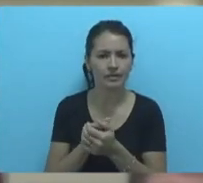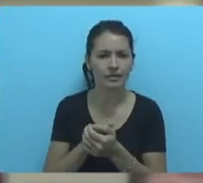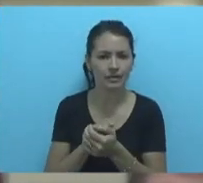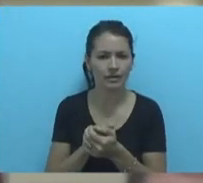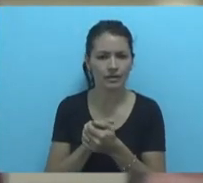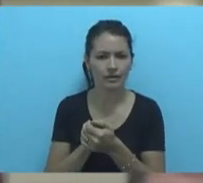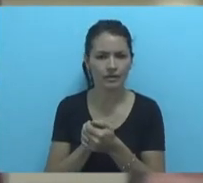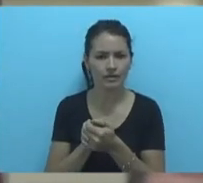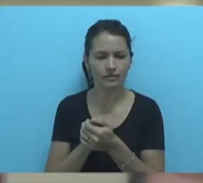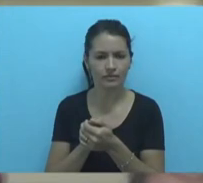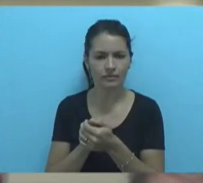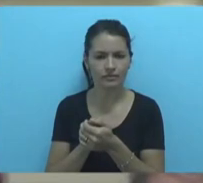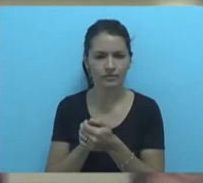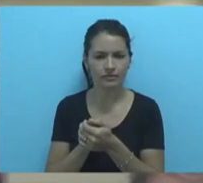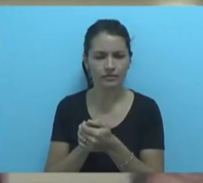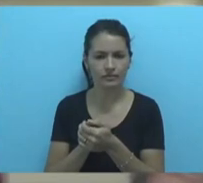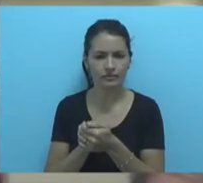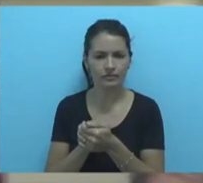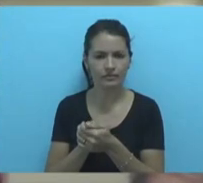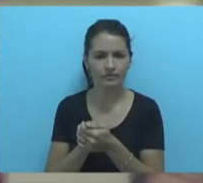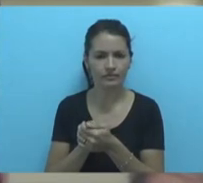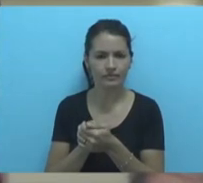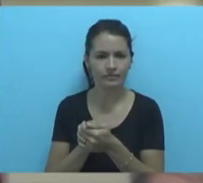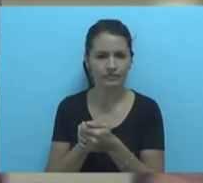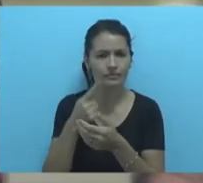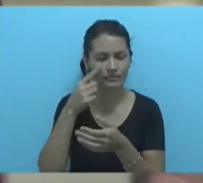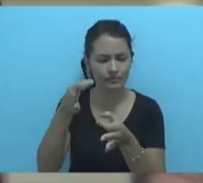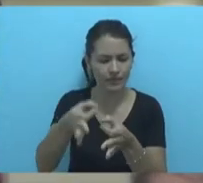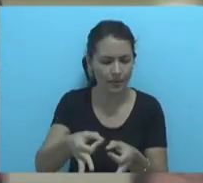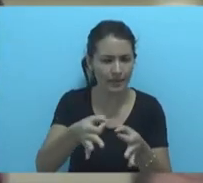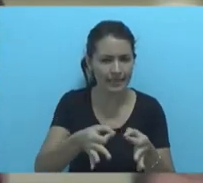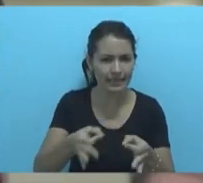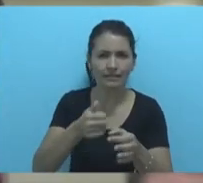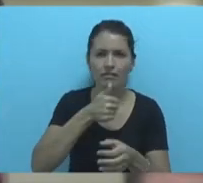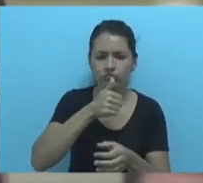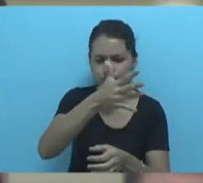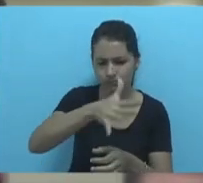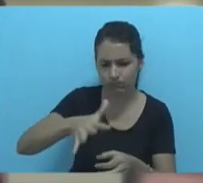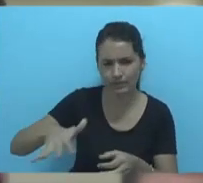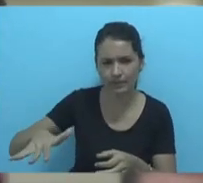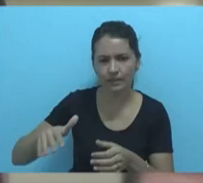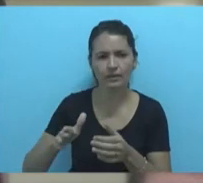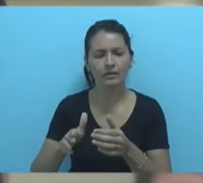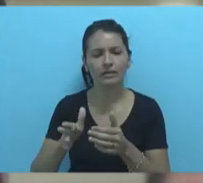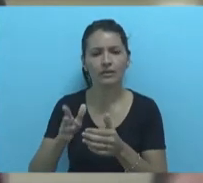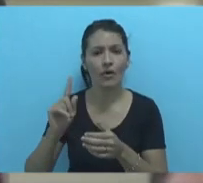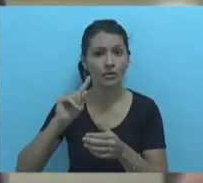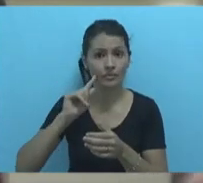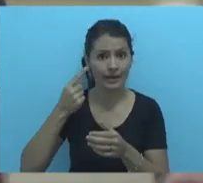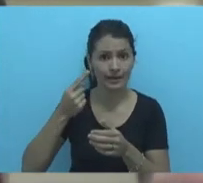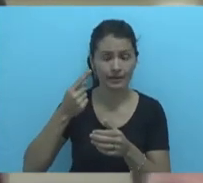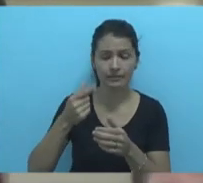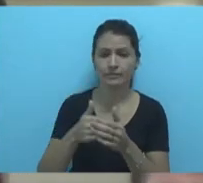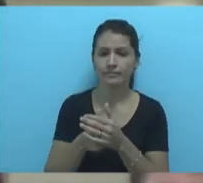la, justamente, del Delta del Paraná. Fue así como,